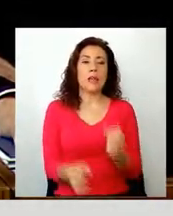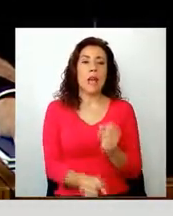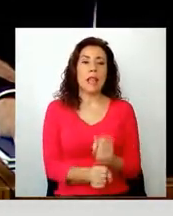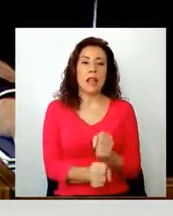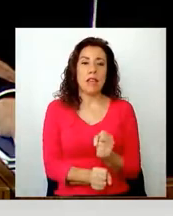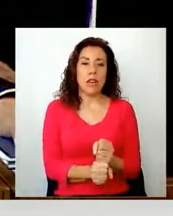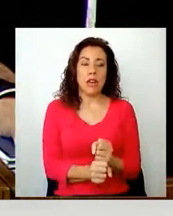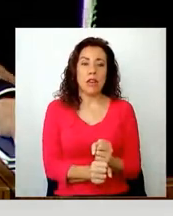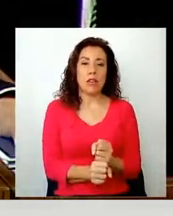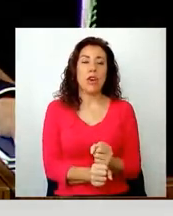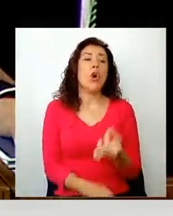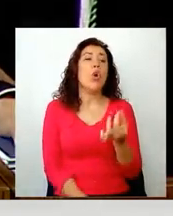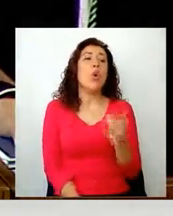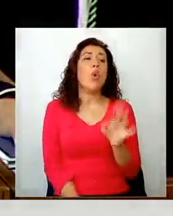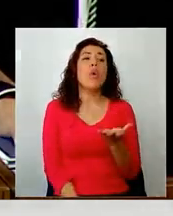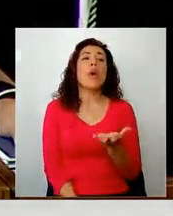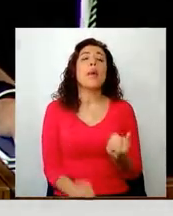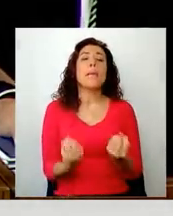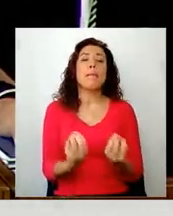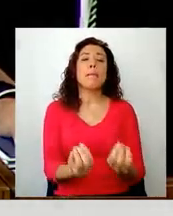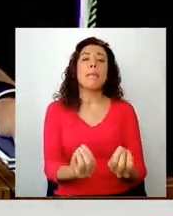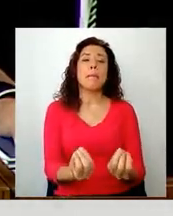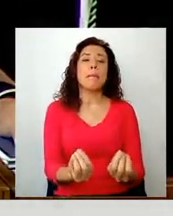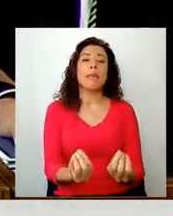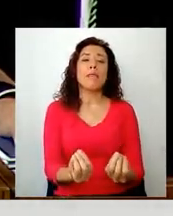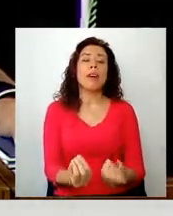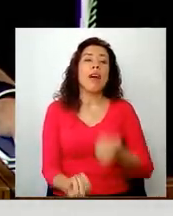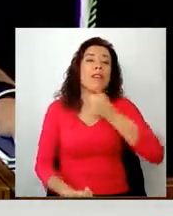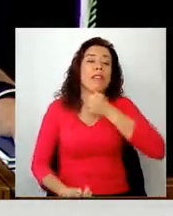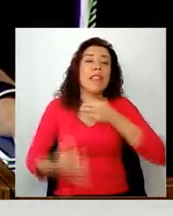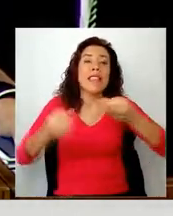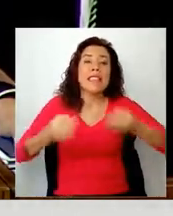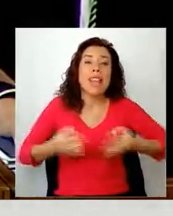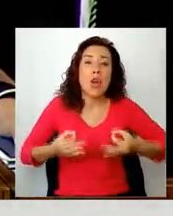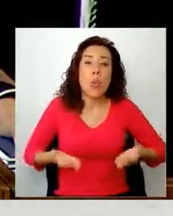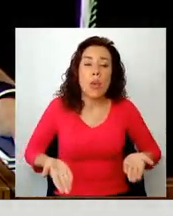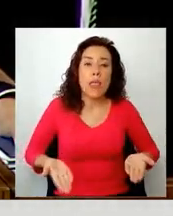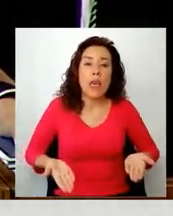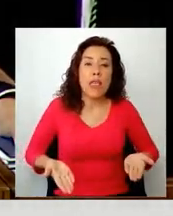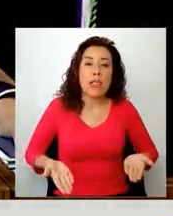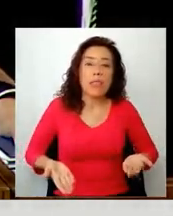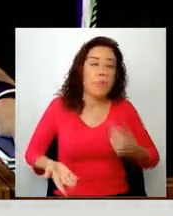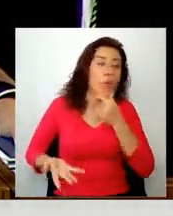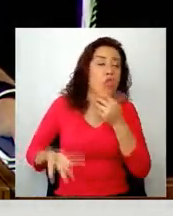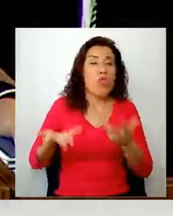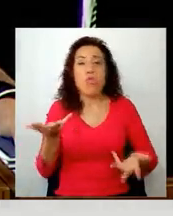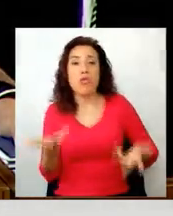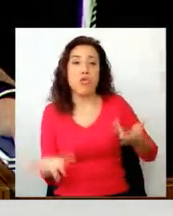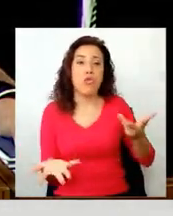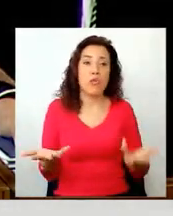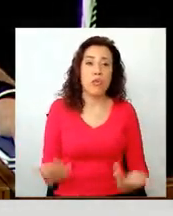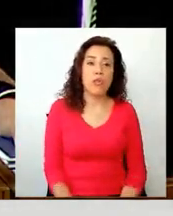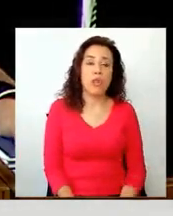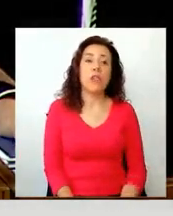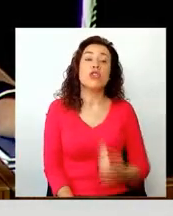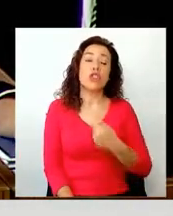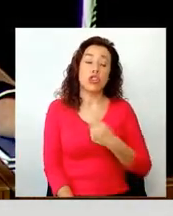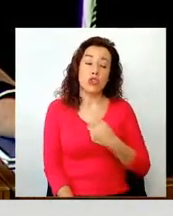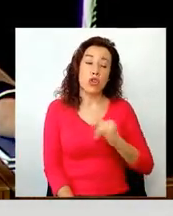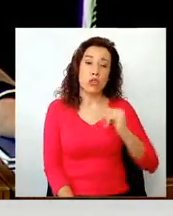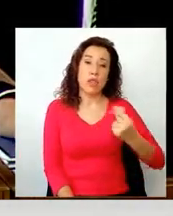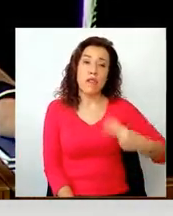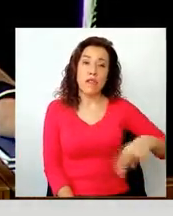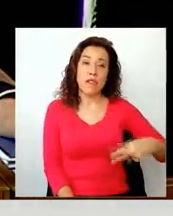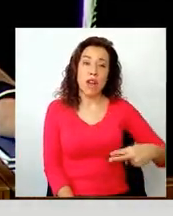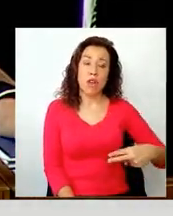lo único que se generaba era incertidumbre por eso presidenta yo valoro el trabajo